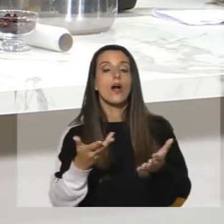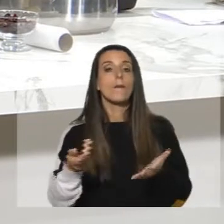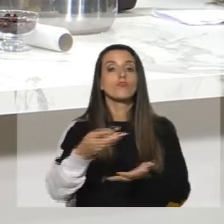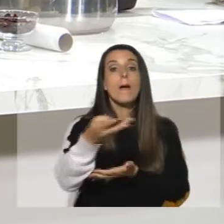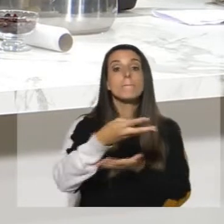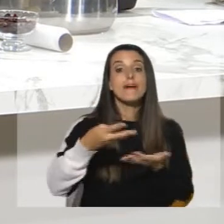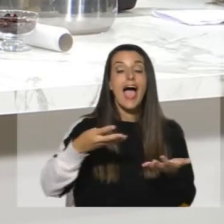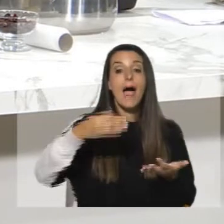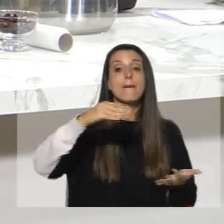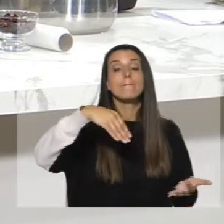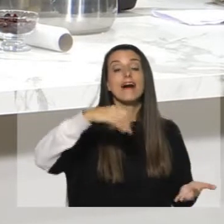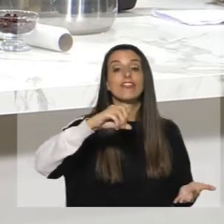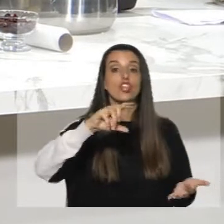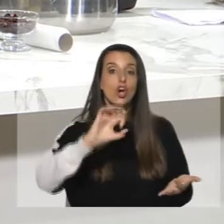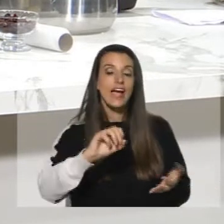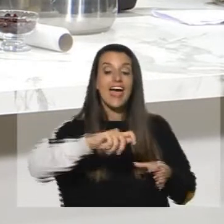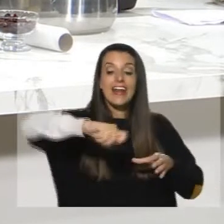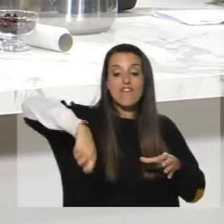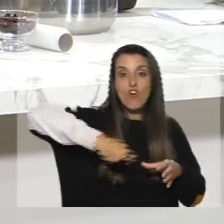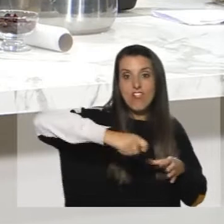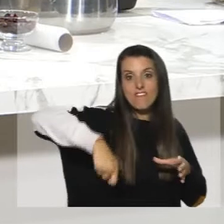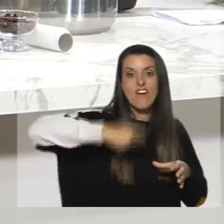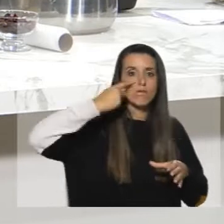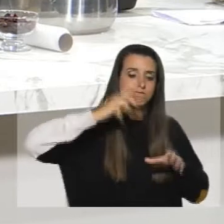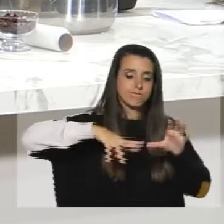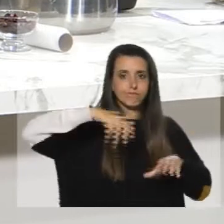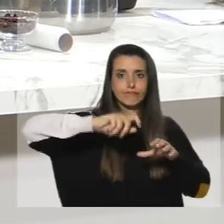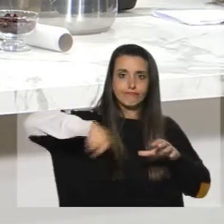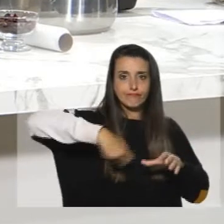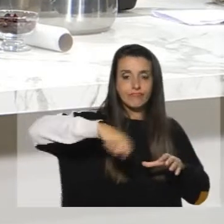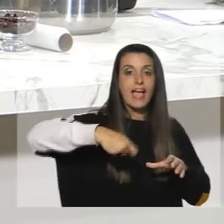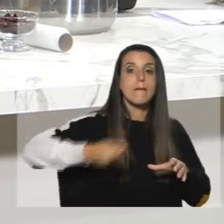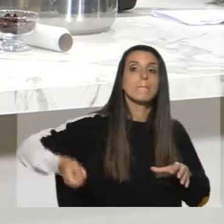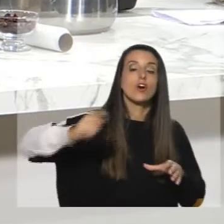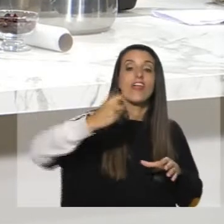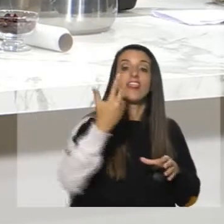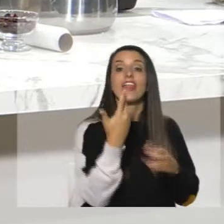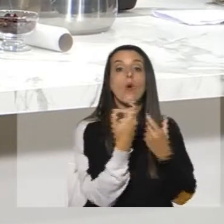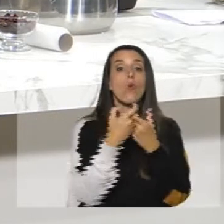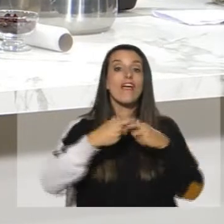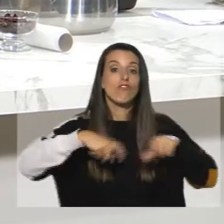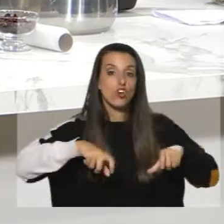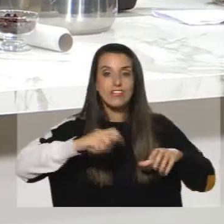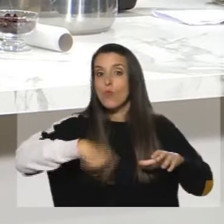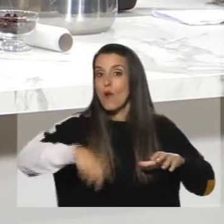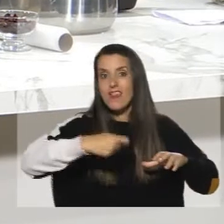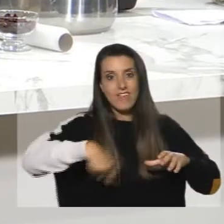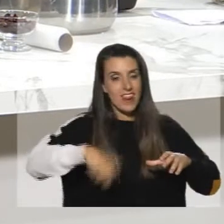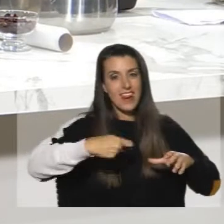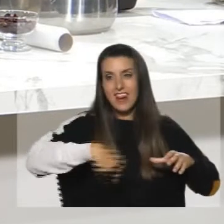de mandioca, revolví, van a ver que se hacen como unos grumitos. Ahí le van a agregar tres huevos y lo